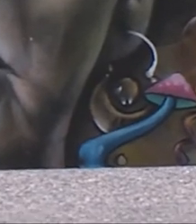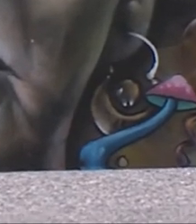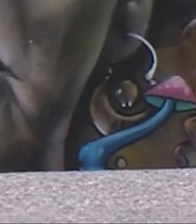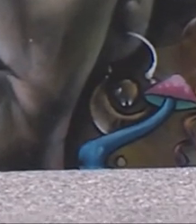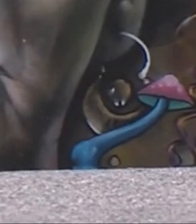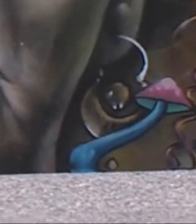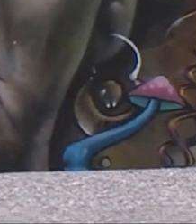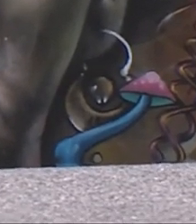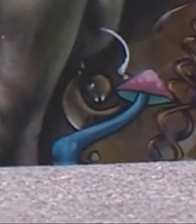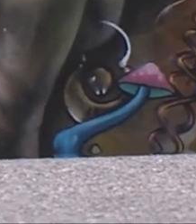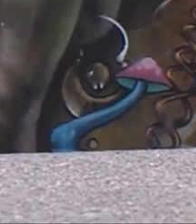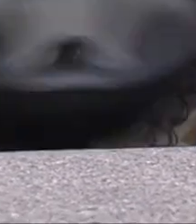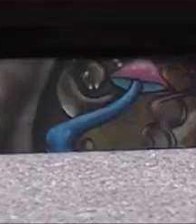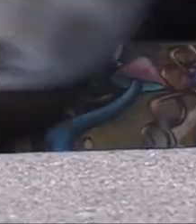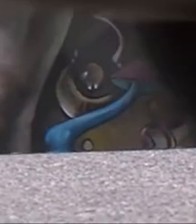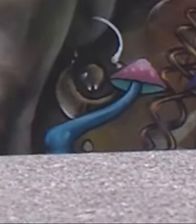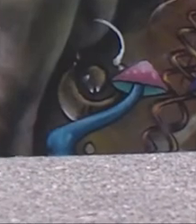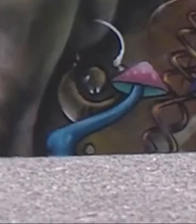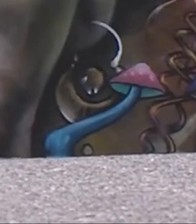blanco, abro el abanico,